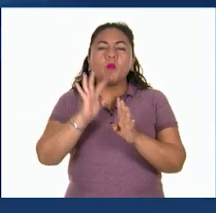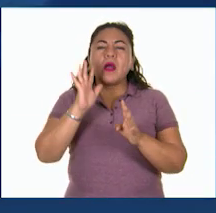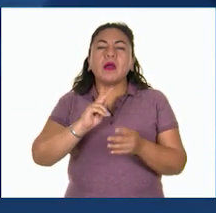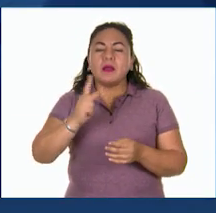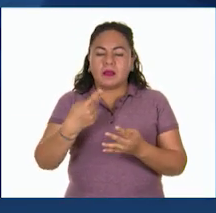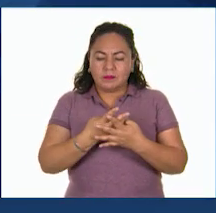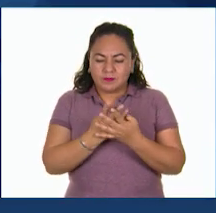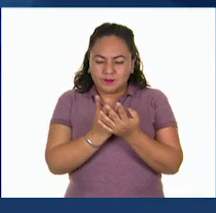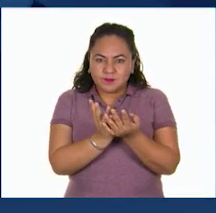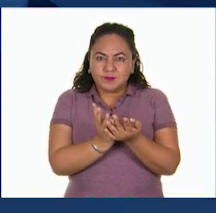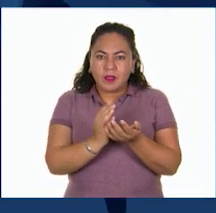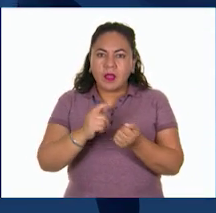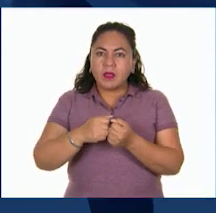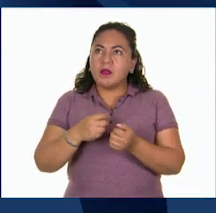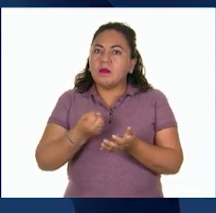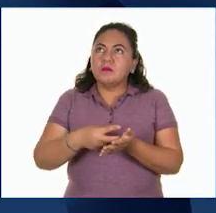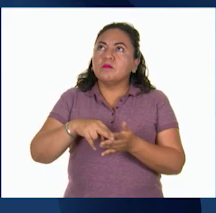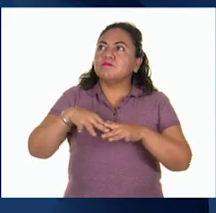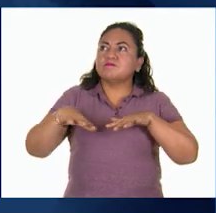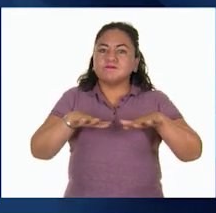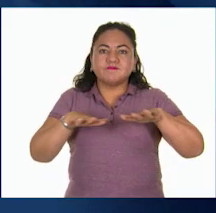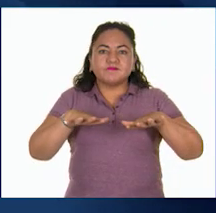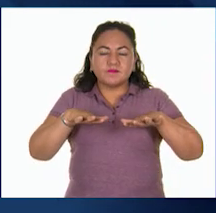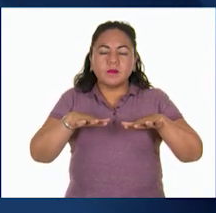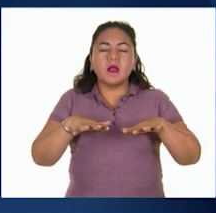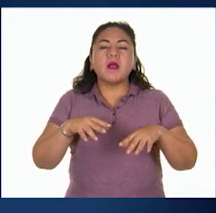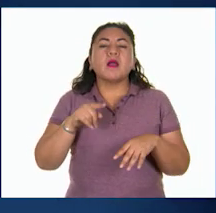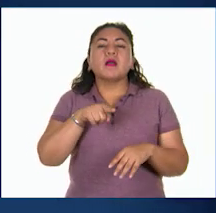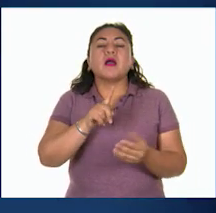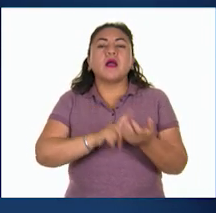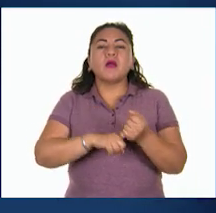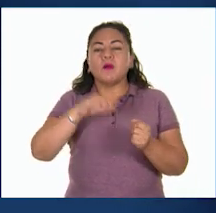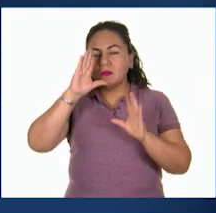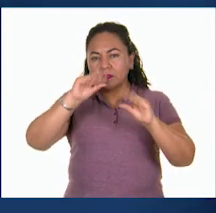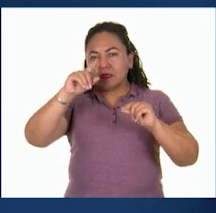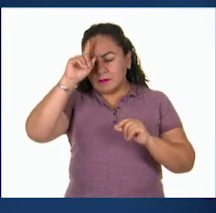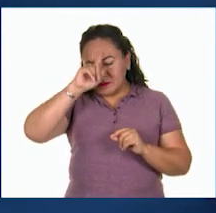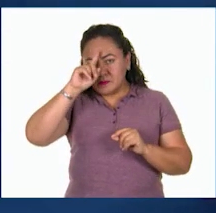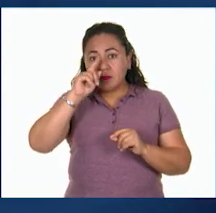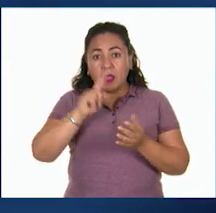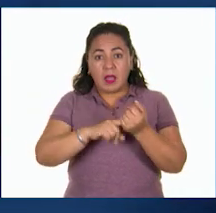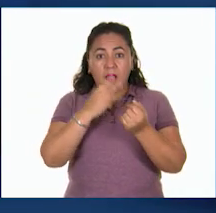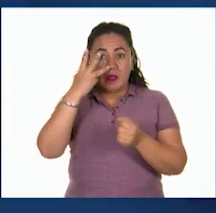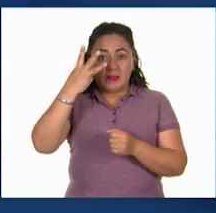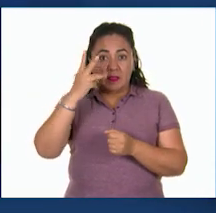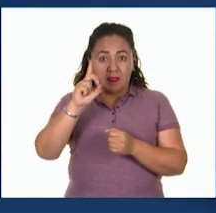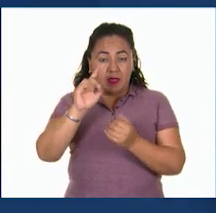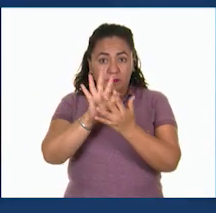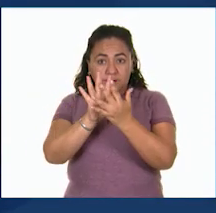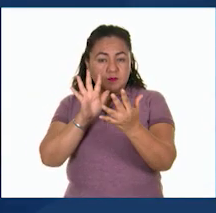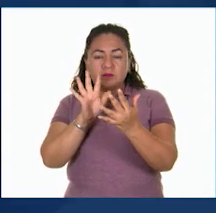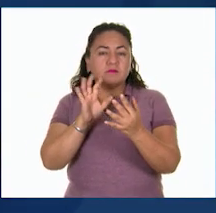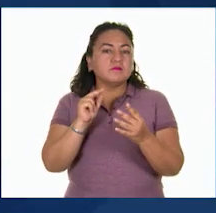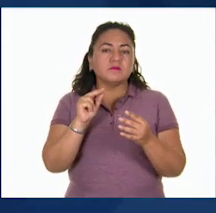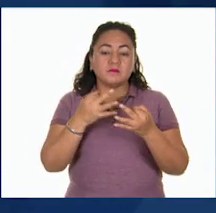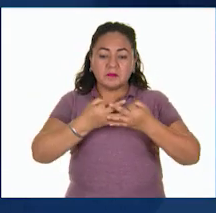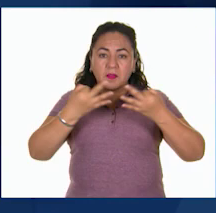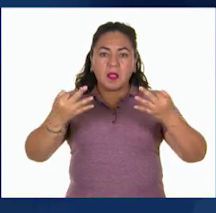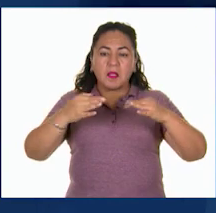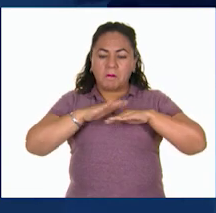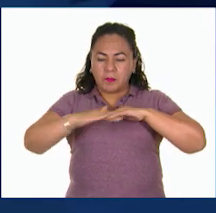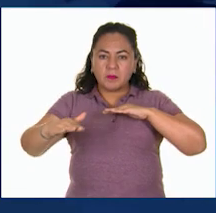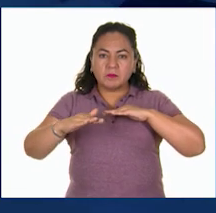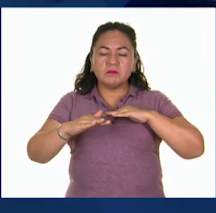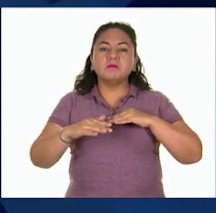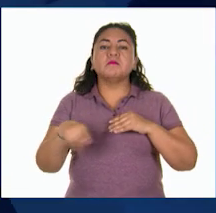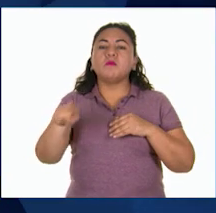levantar el castillo y todo tiembla. Y su moraleja es así. No hay tercera dimensión, la tierra es plana, el hombre repta,